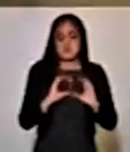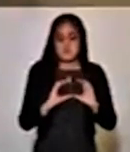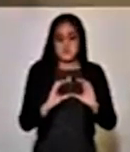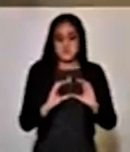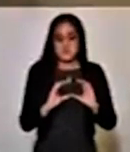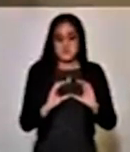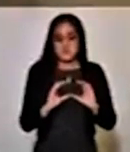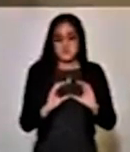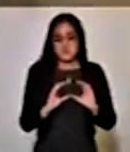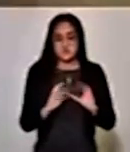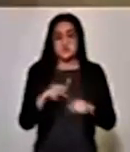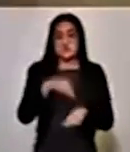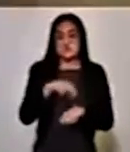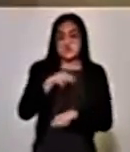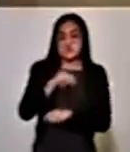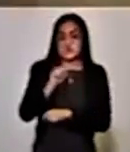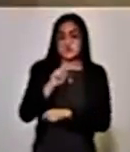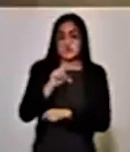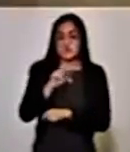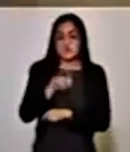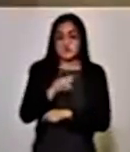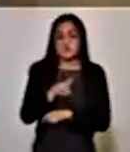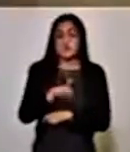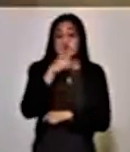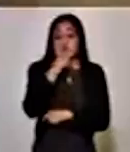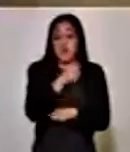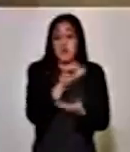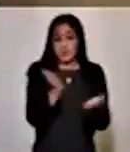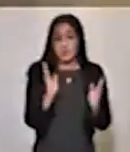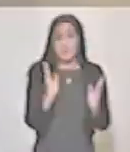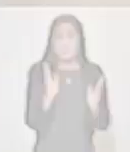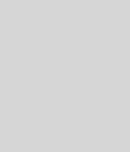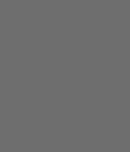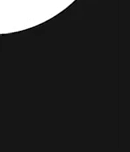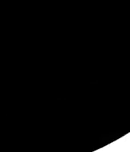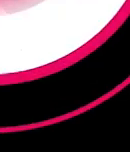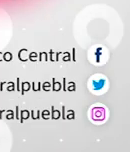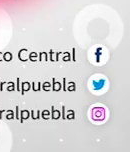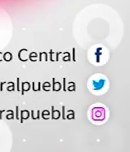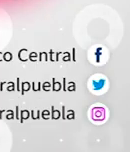Y el doctor Martínez nos ha dicho que hoy no